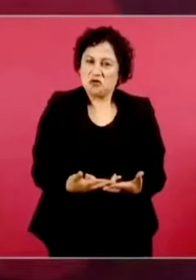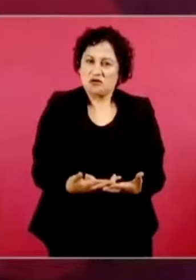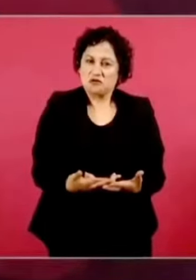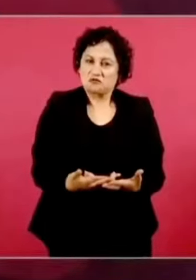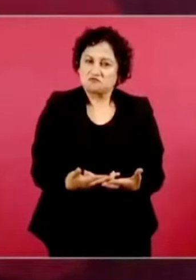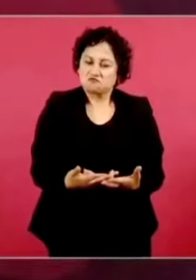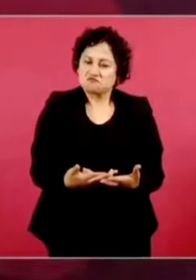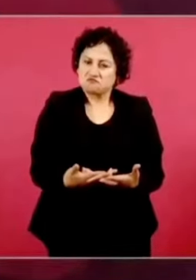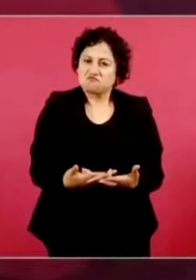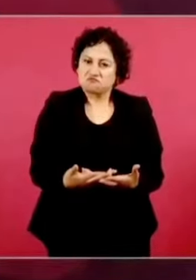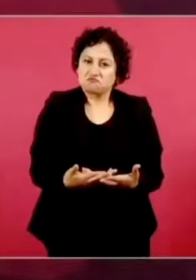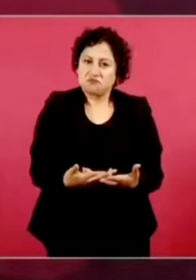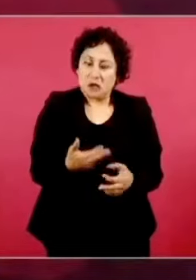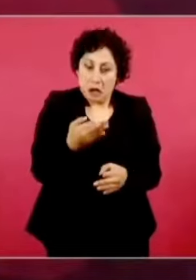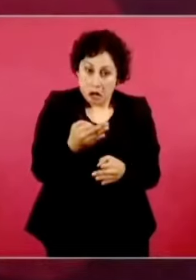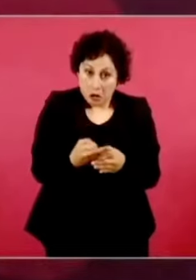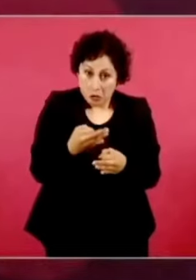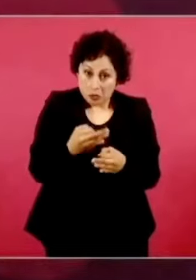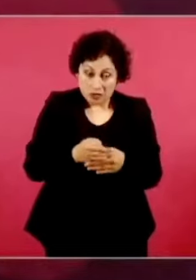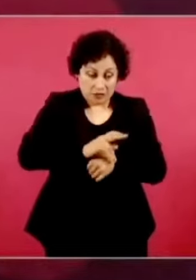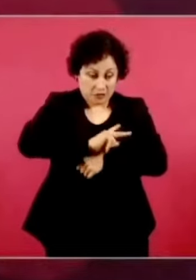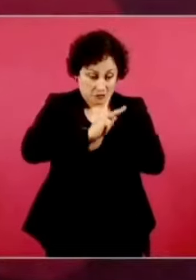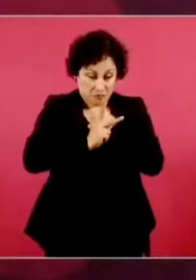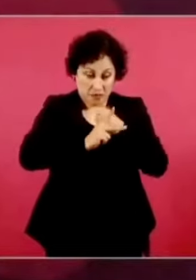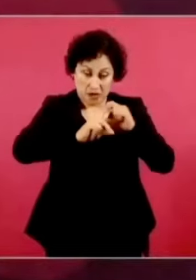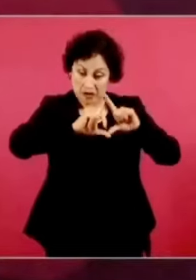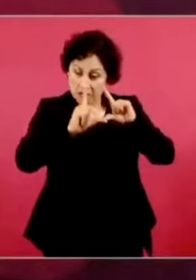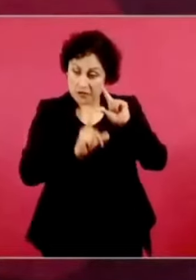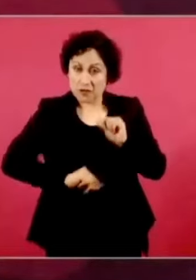en un momento estelar.